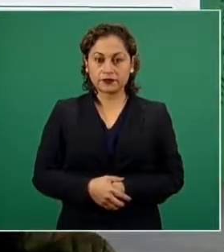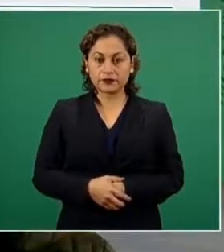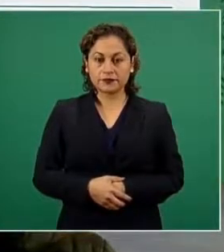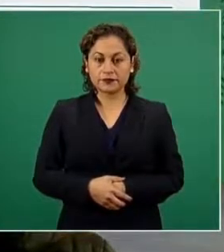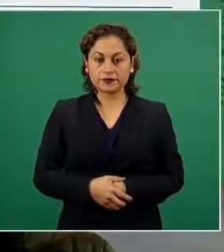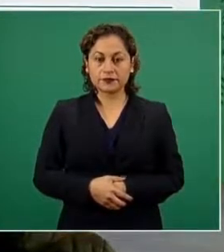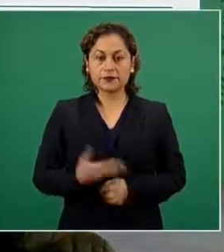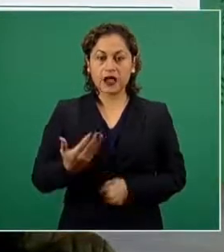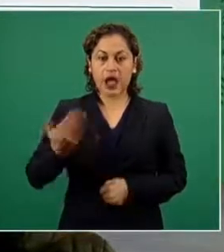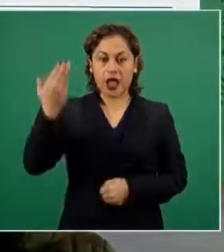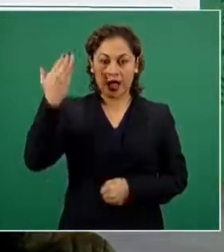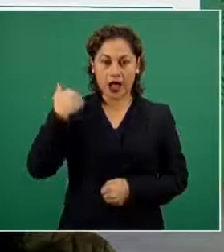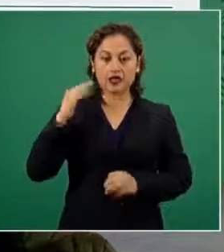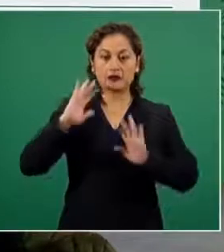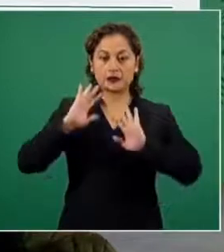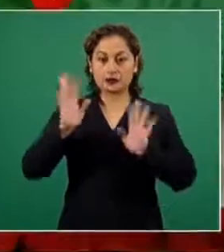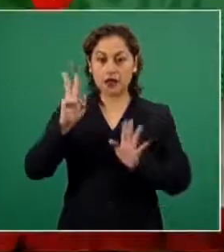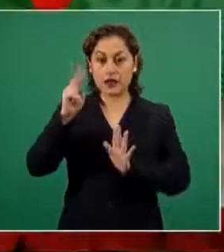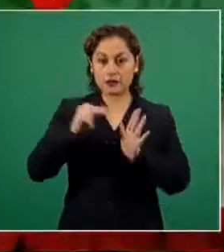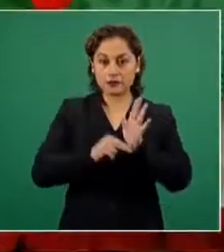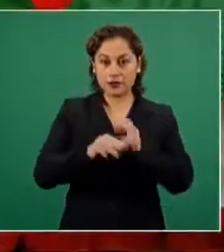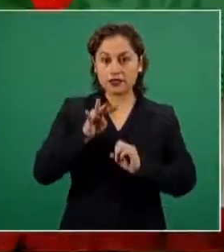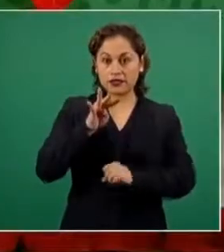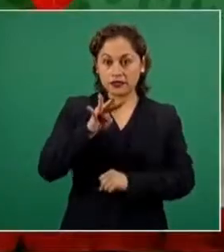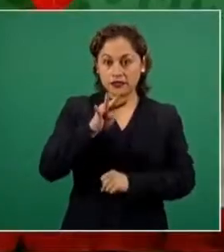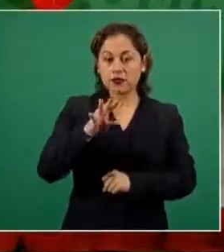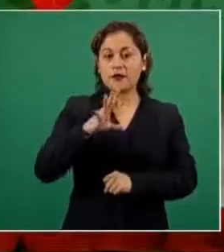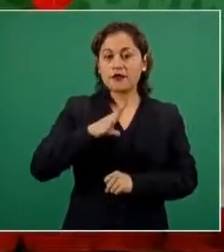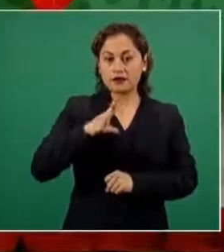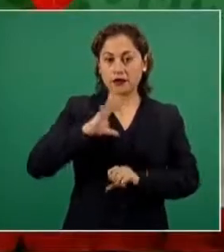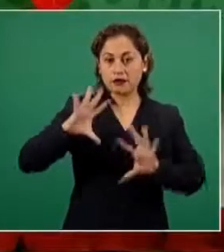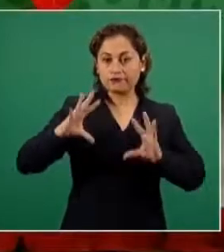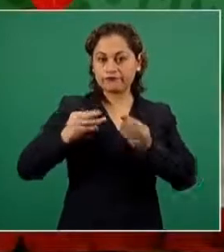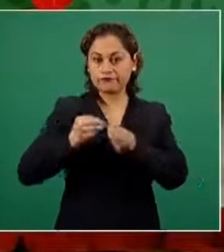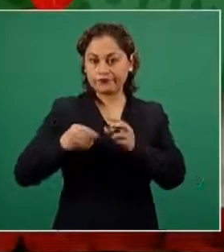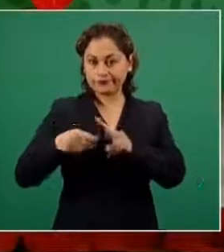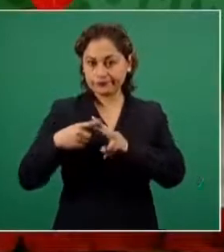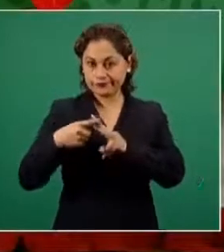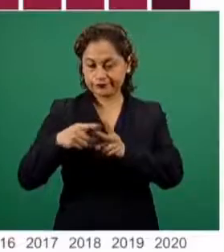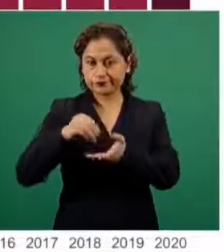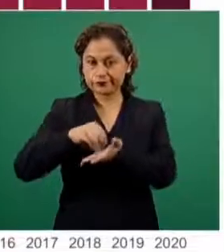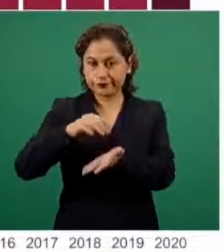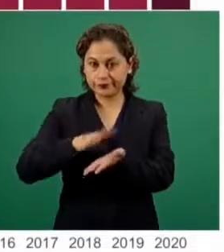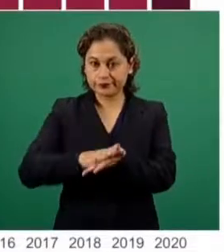en el 19, pero en